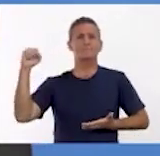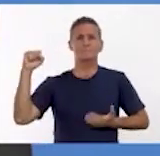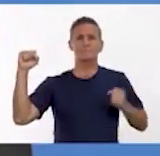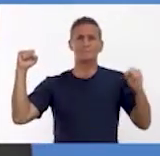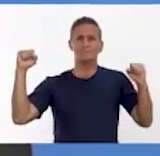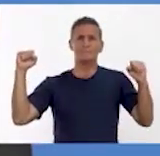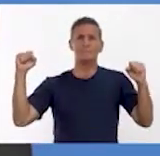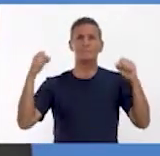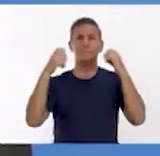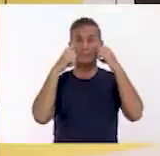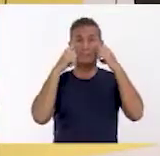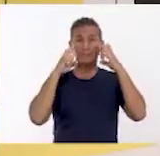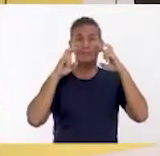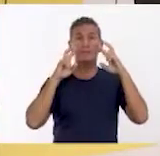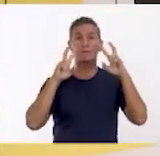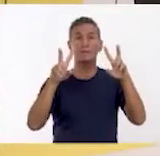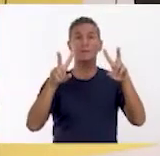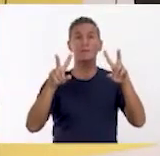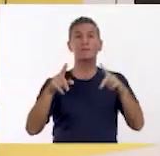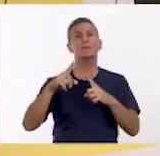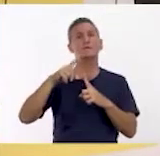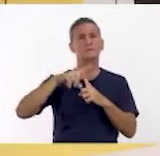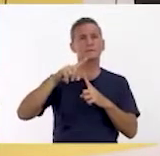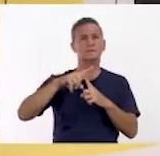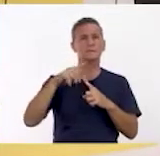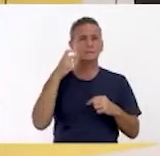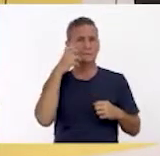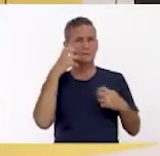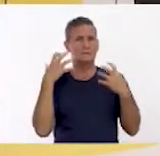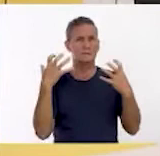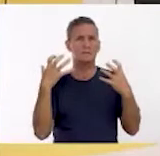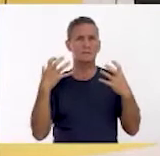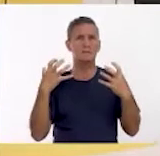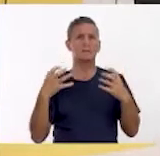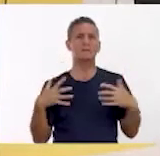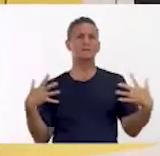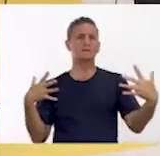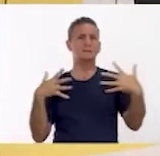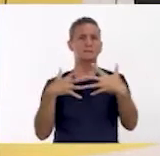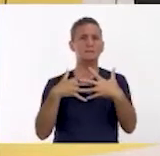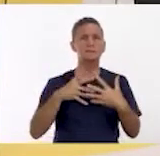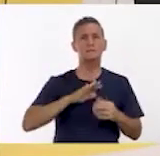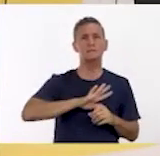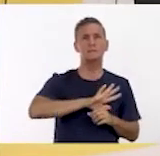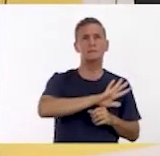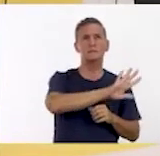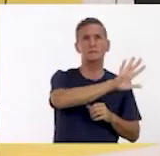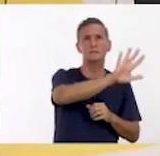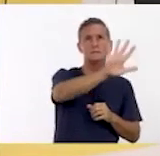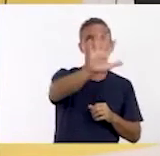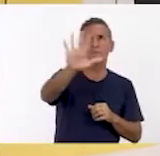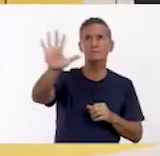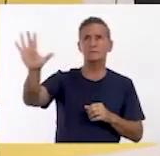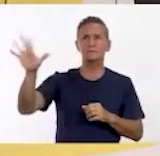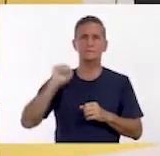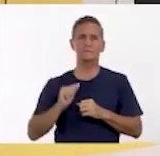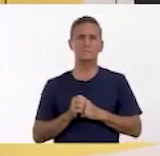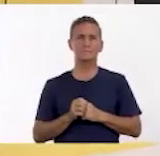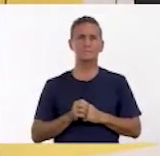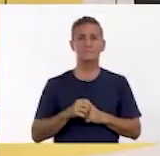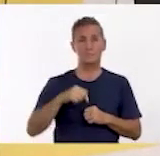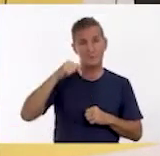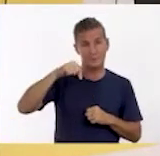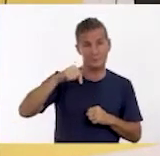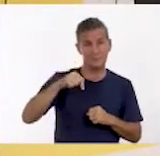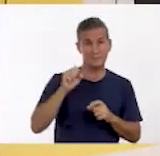significa una de las tareas principales en relación con la protección del medio ambiente, que es una tarea de la